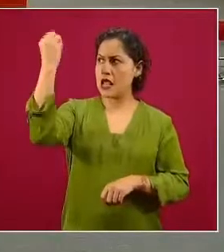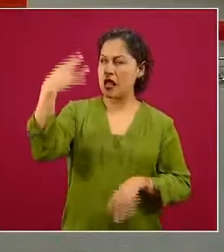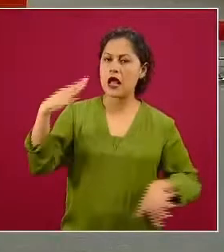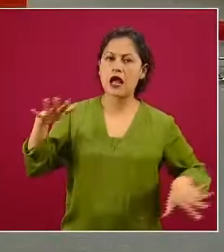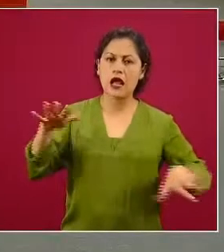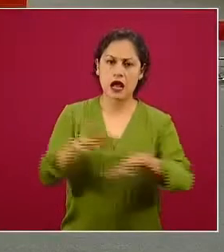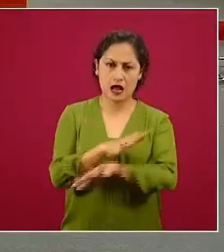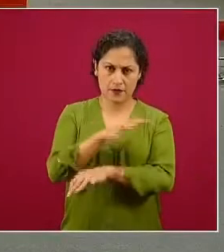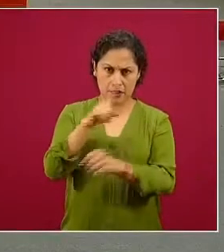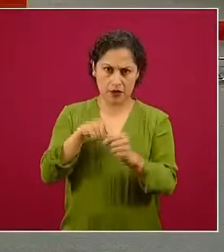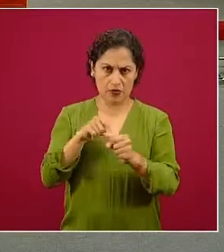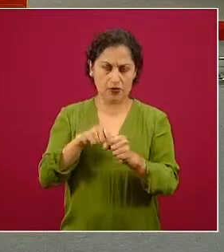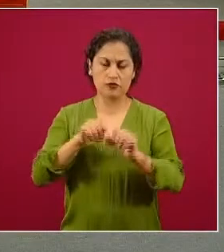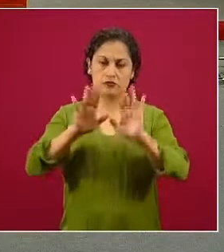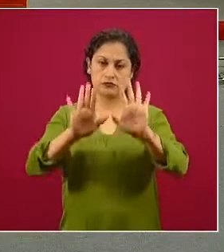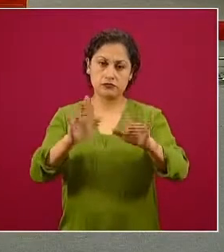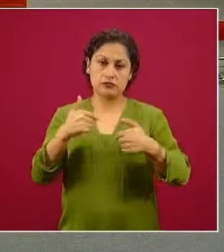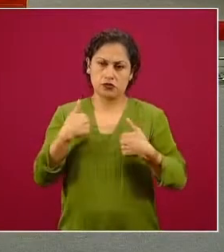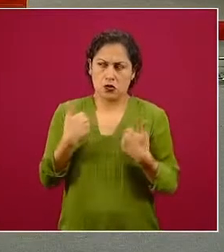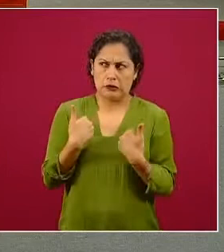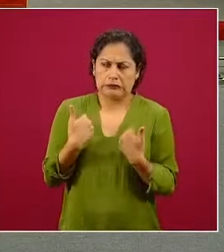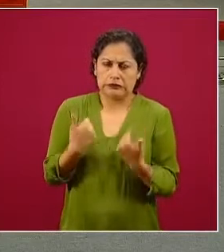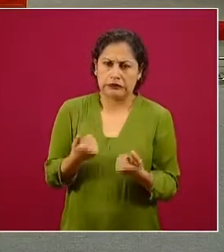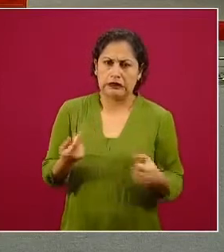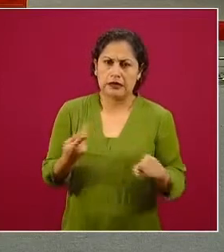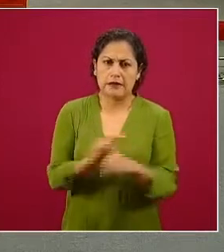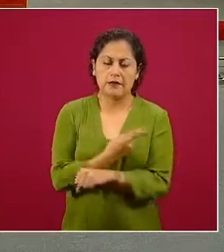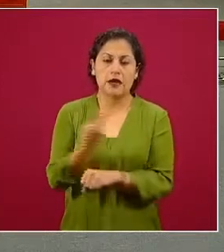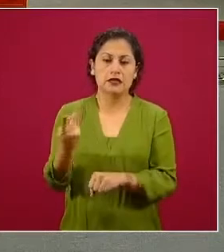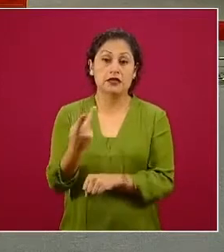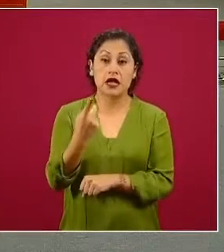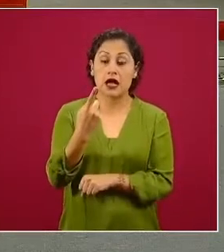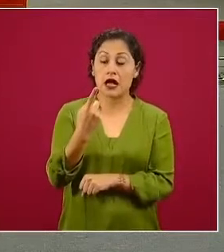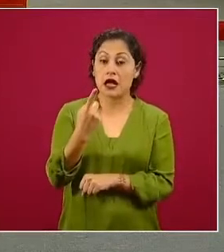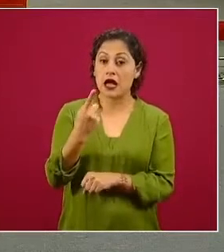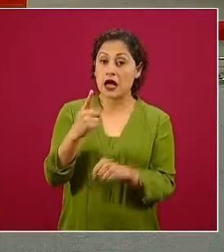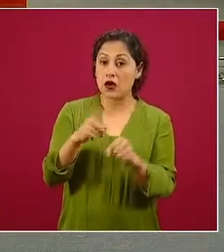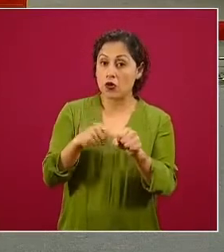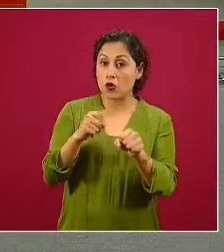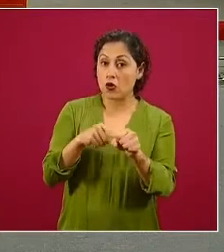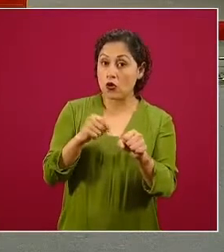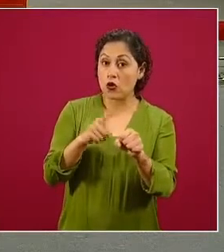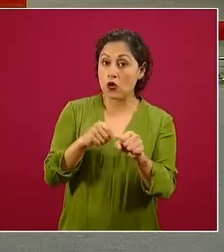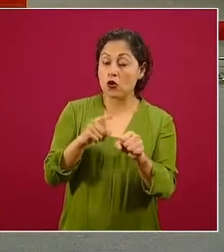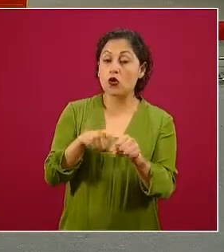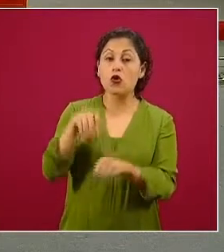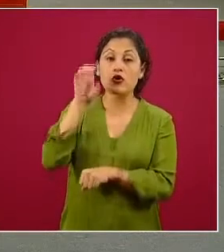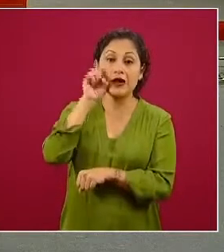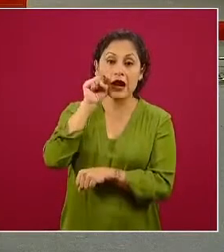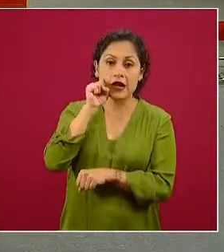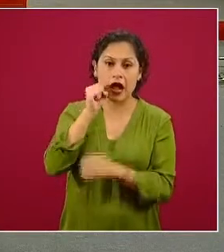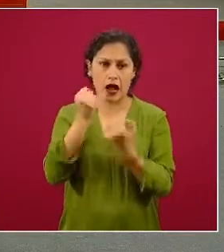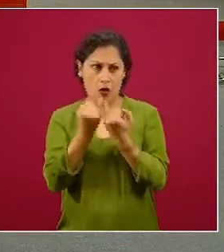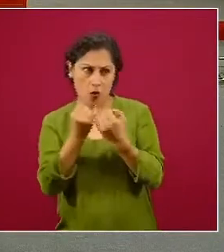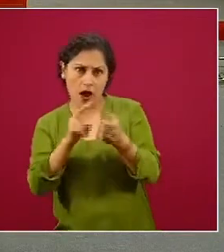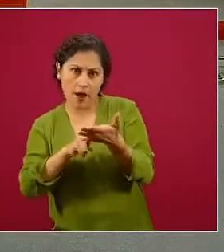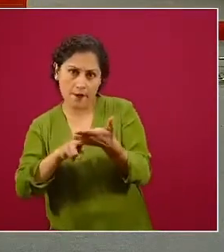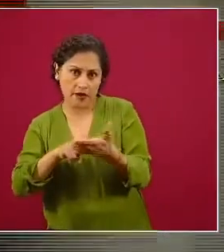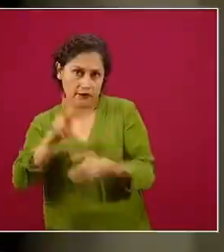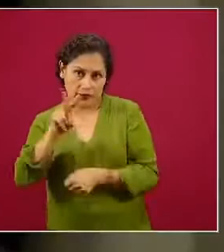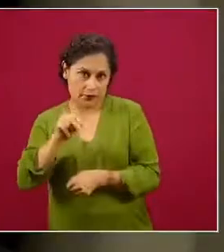doctor Salomía, se trata de una situación de alerta alta, ¿verdad? Estar en naranja no significa estar en verde. Sin